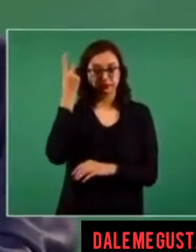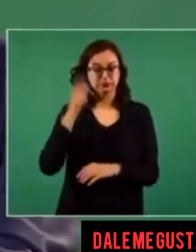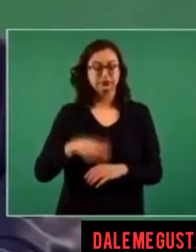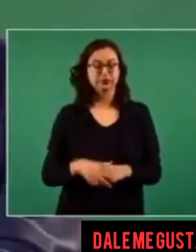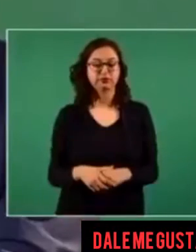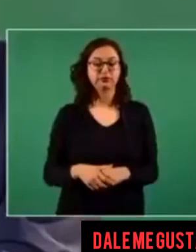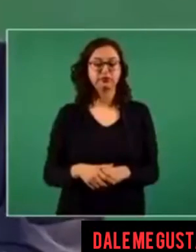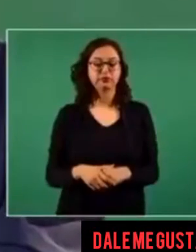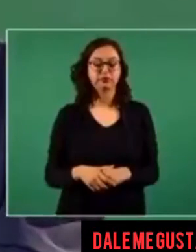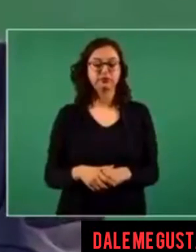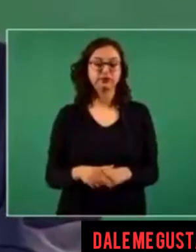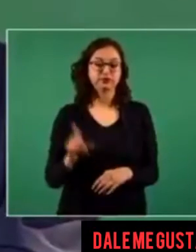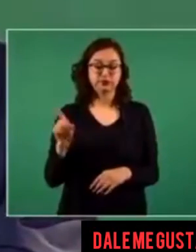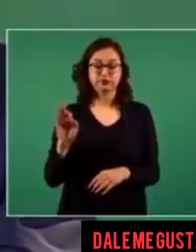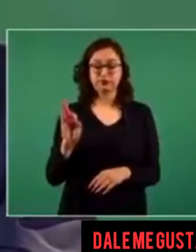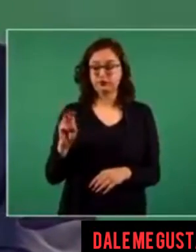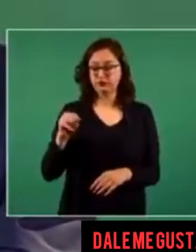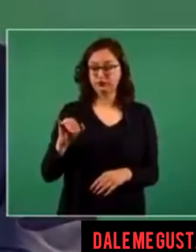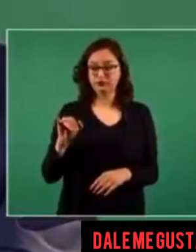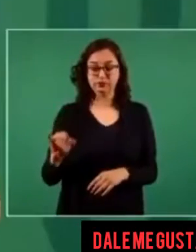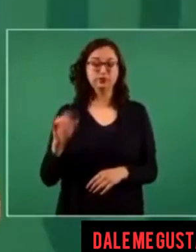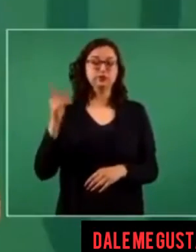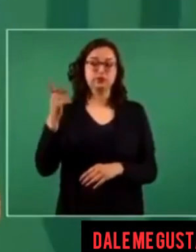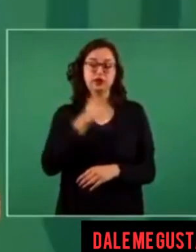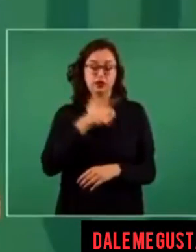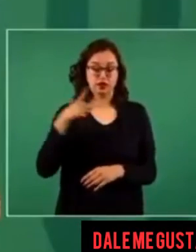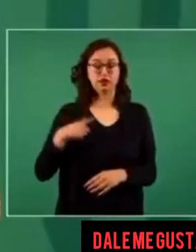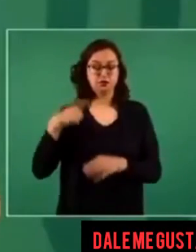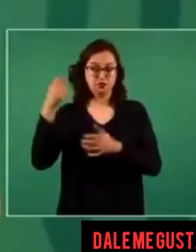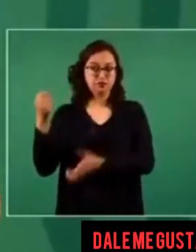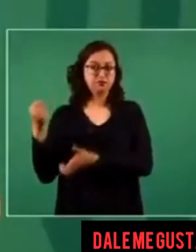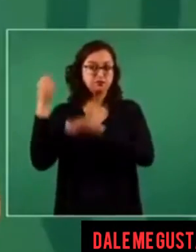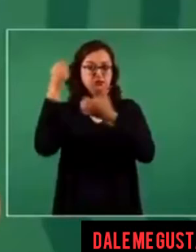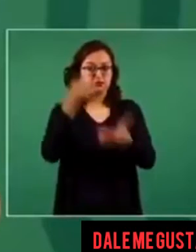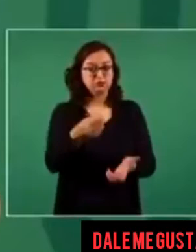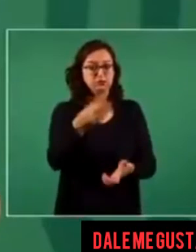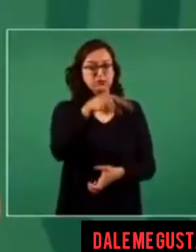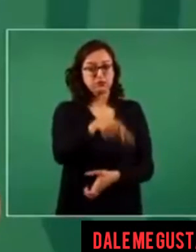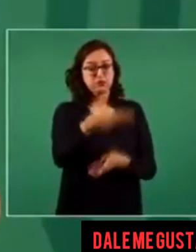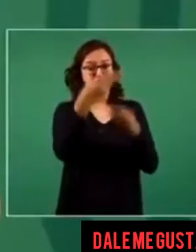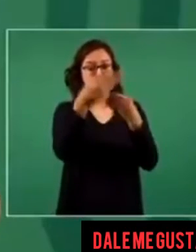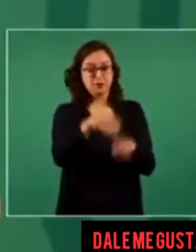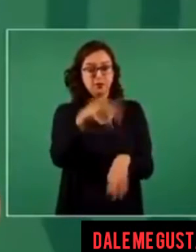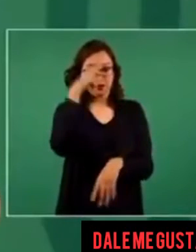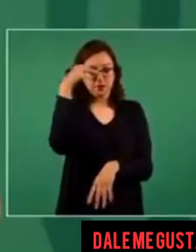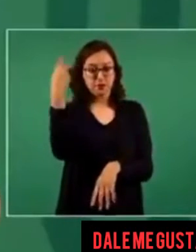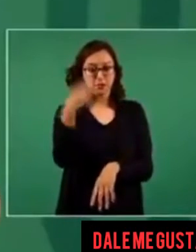Este es un recurso que va al Banco de México para las reservas.